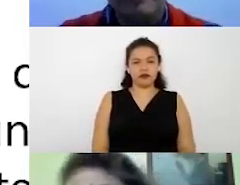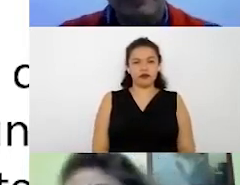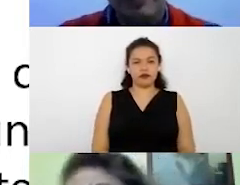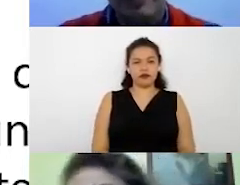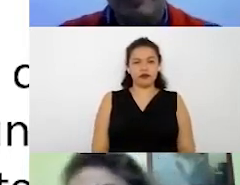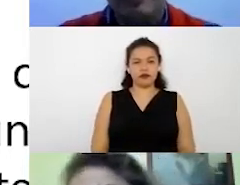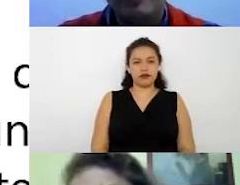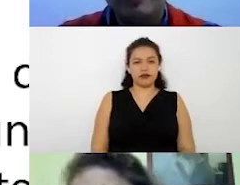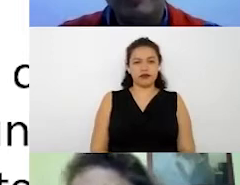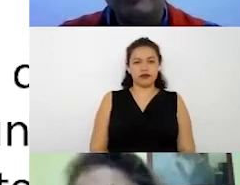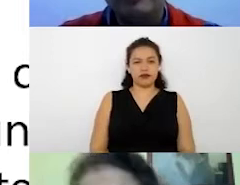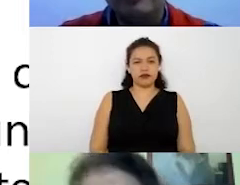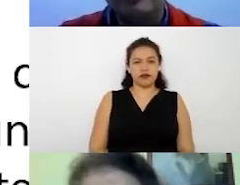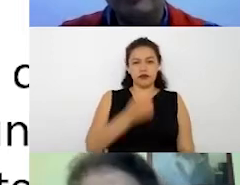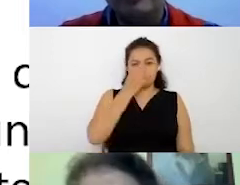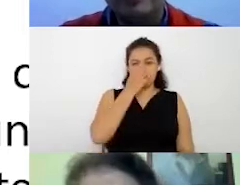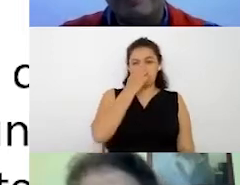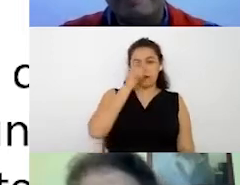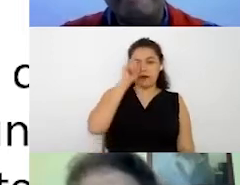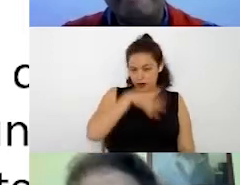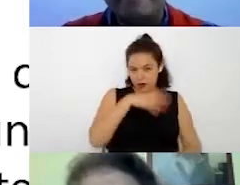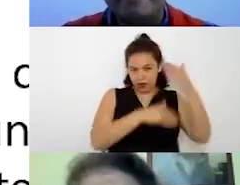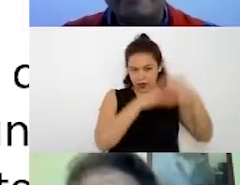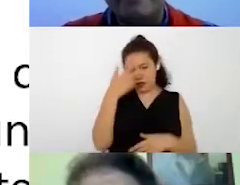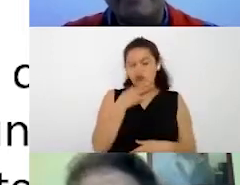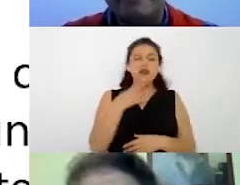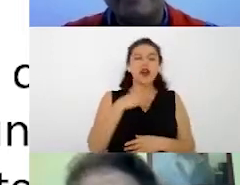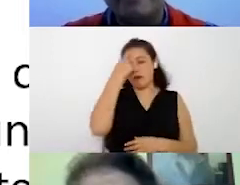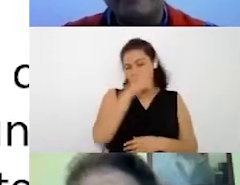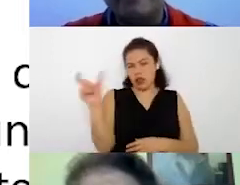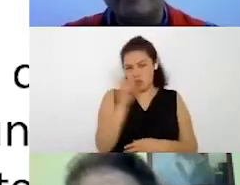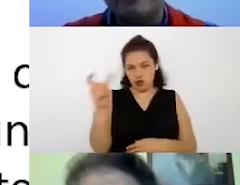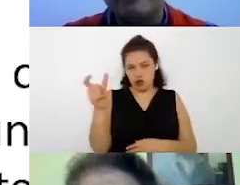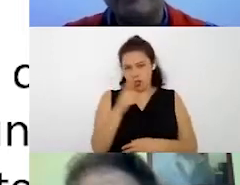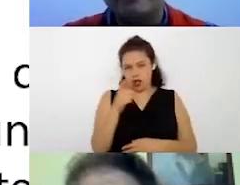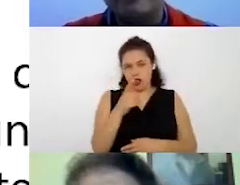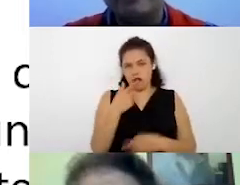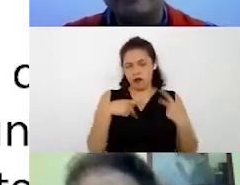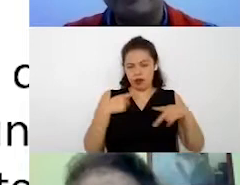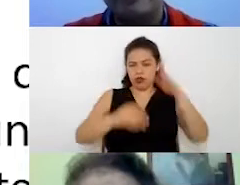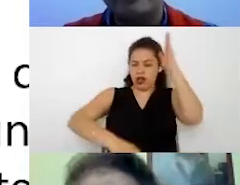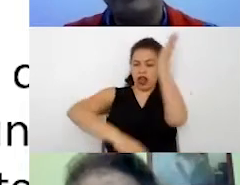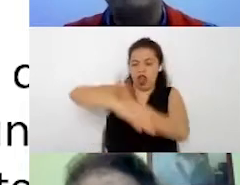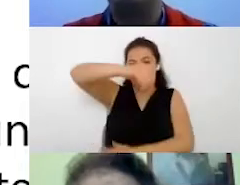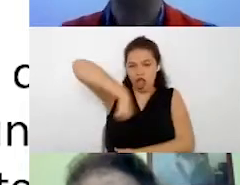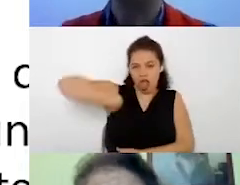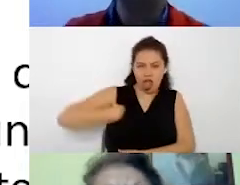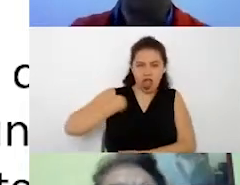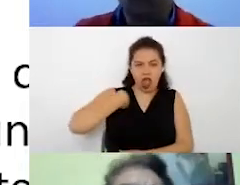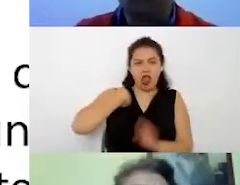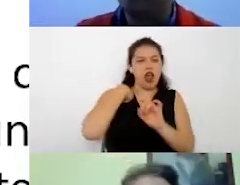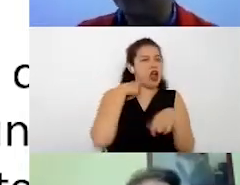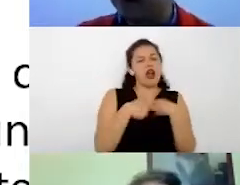Este mismo procedimiento sirve para cuando se corta un miembro a la persona, o sea,